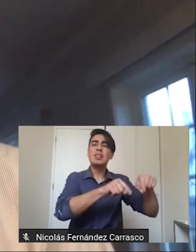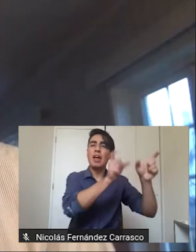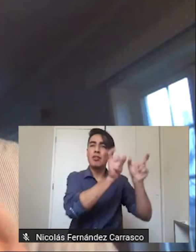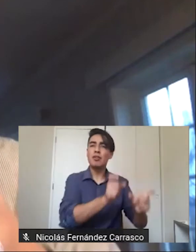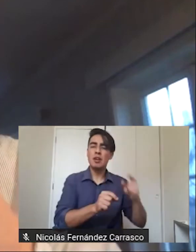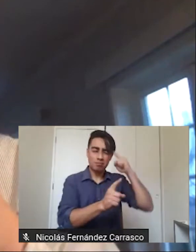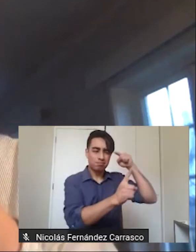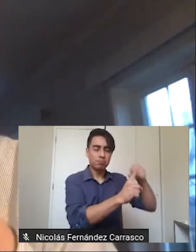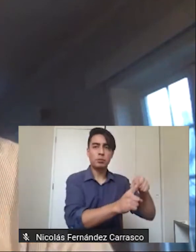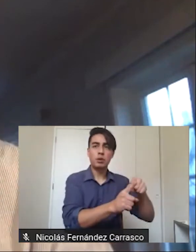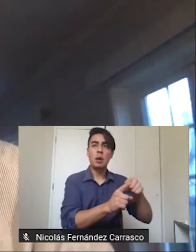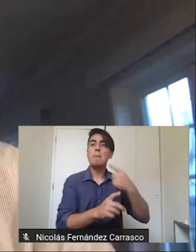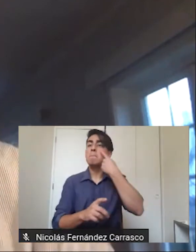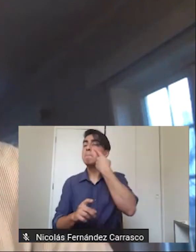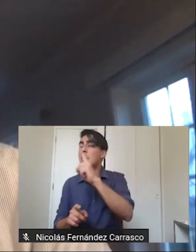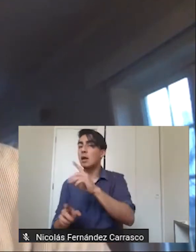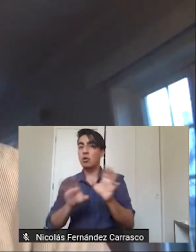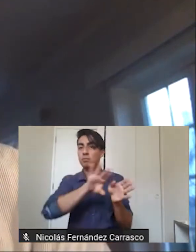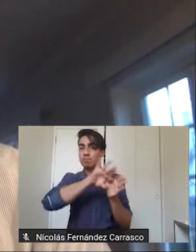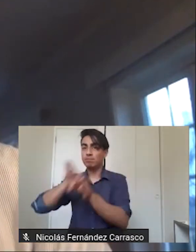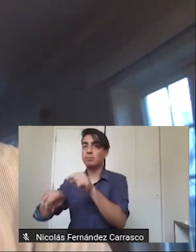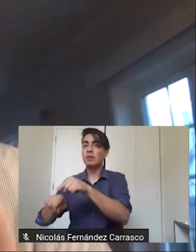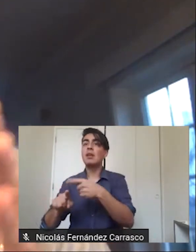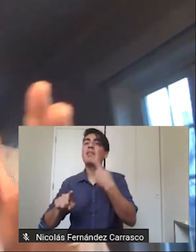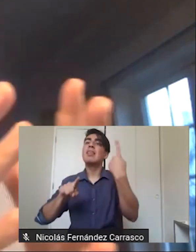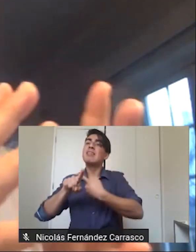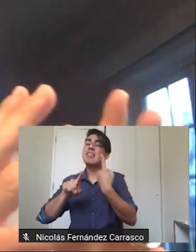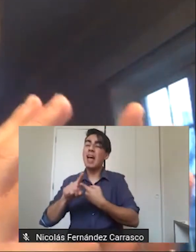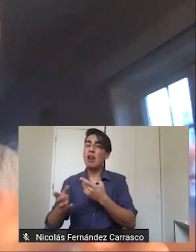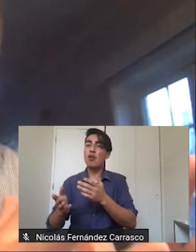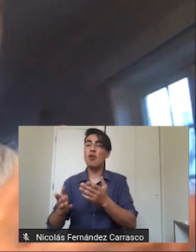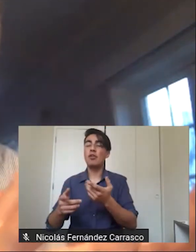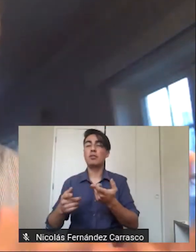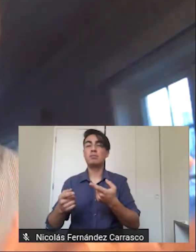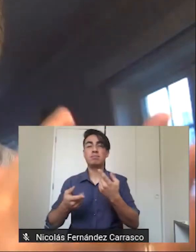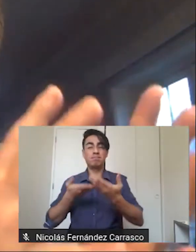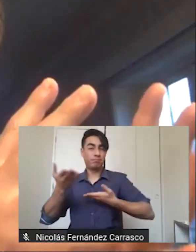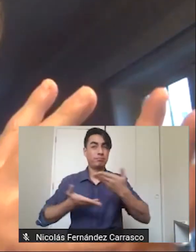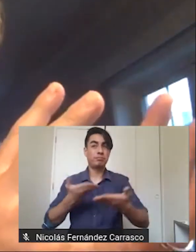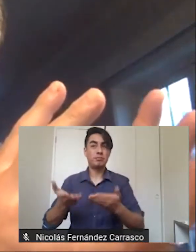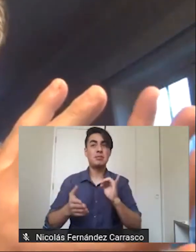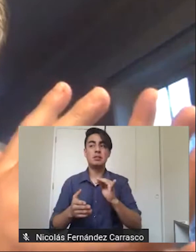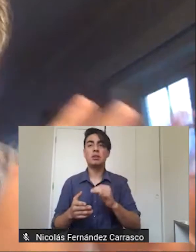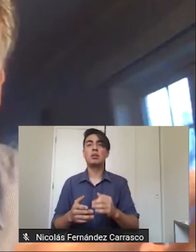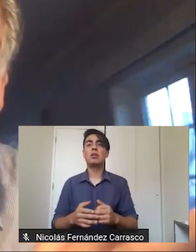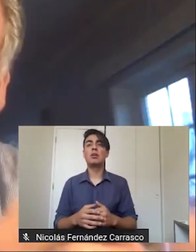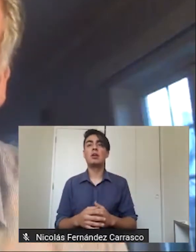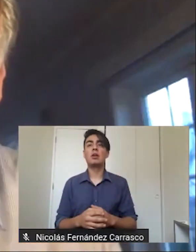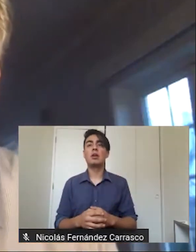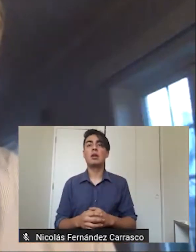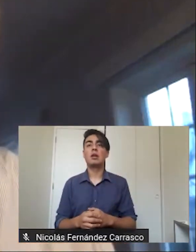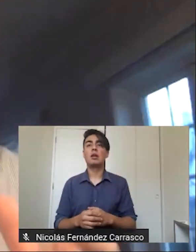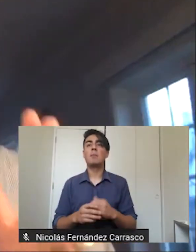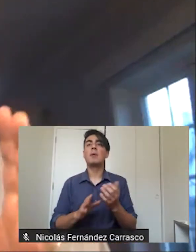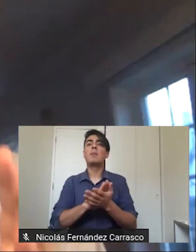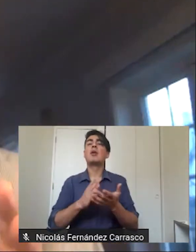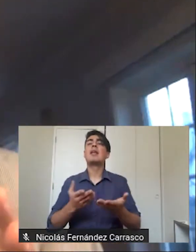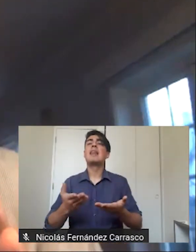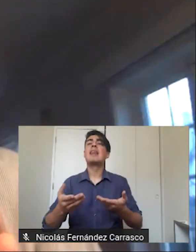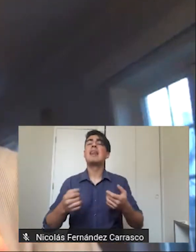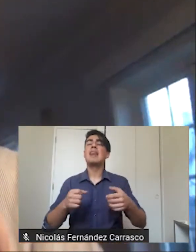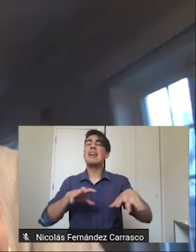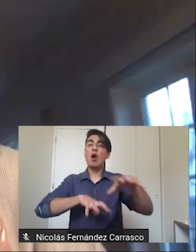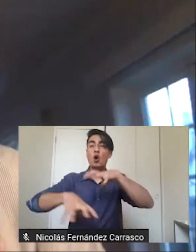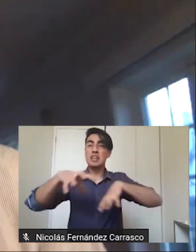foco en el proceso en sí. O sea, la negociación y la mediación quieren resultados ya. El